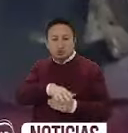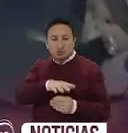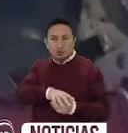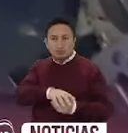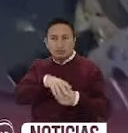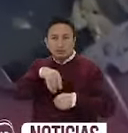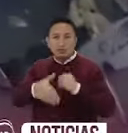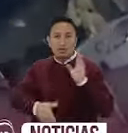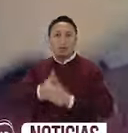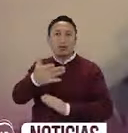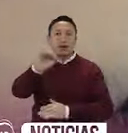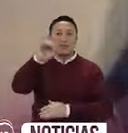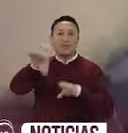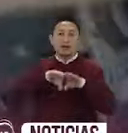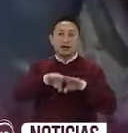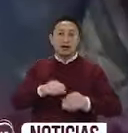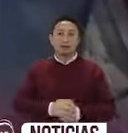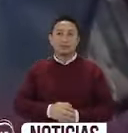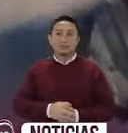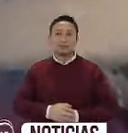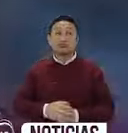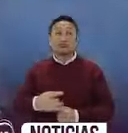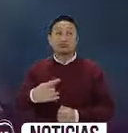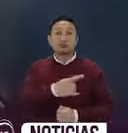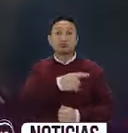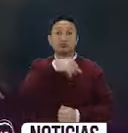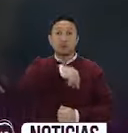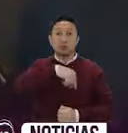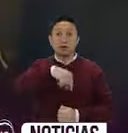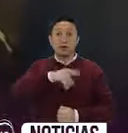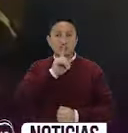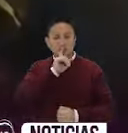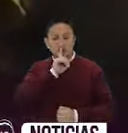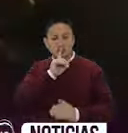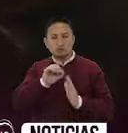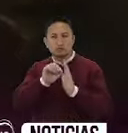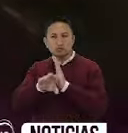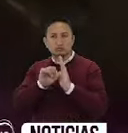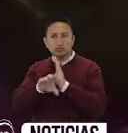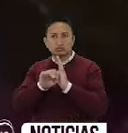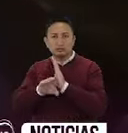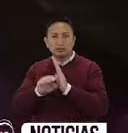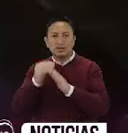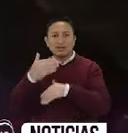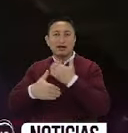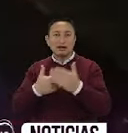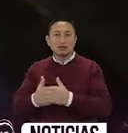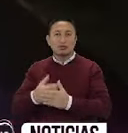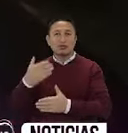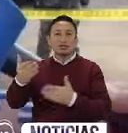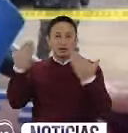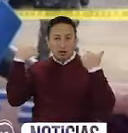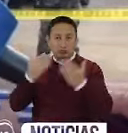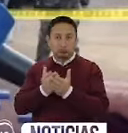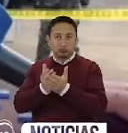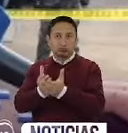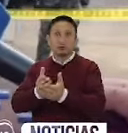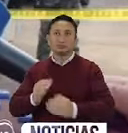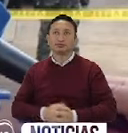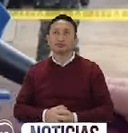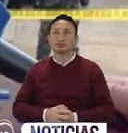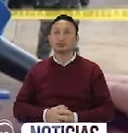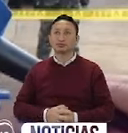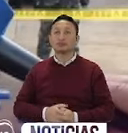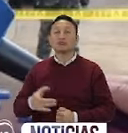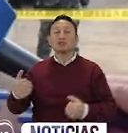destino Ibarra, lo que evidencia que esta ciudad sirve de acopio de las sustancias para posterior llevarlas hasta alguno de los puertos del país. Al realizar el